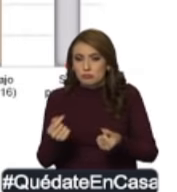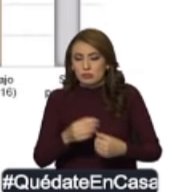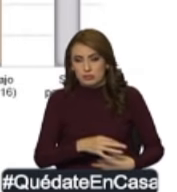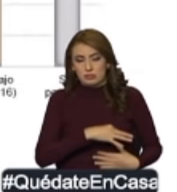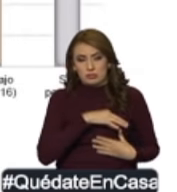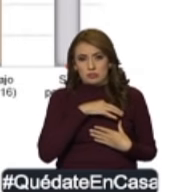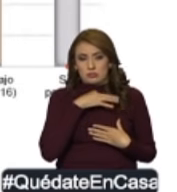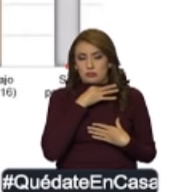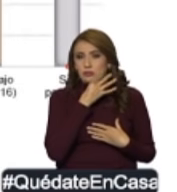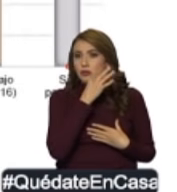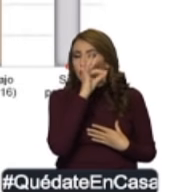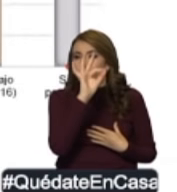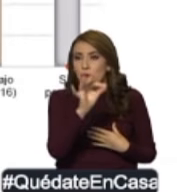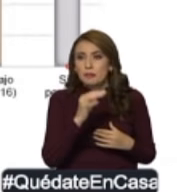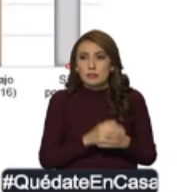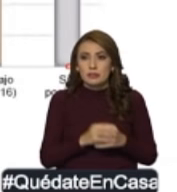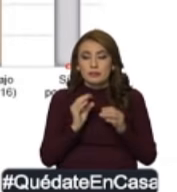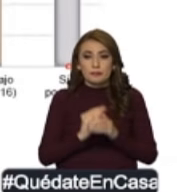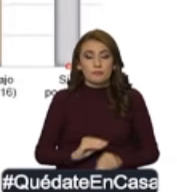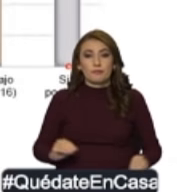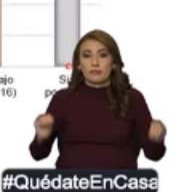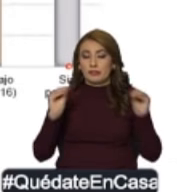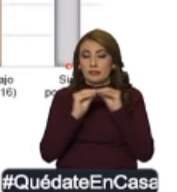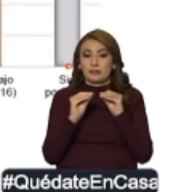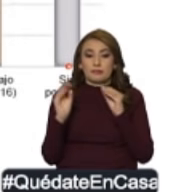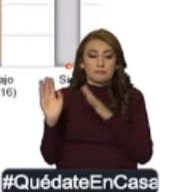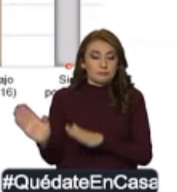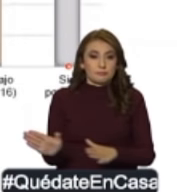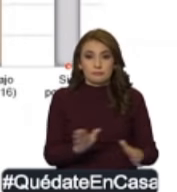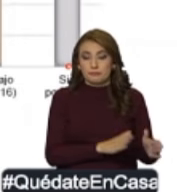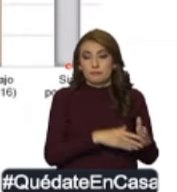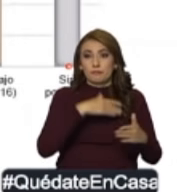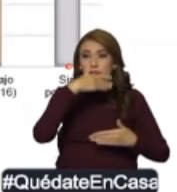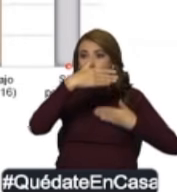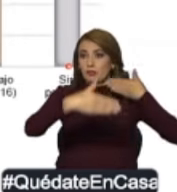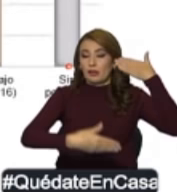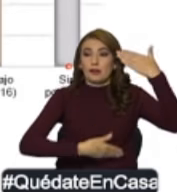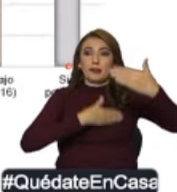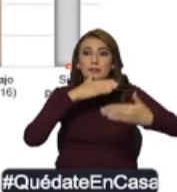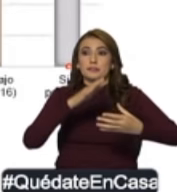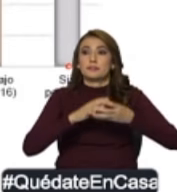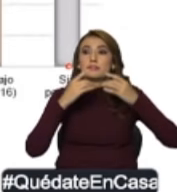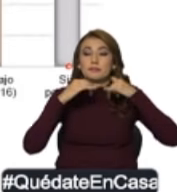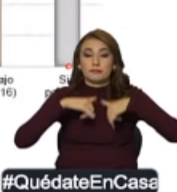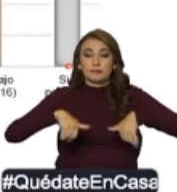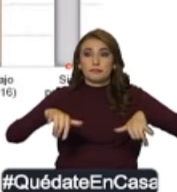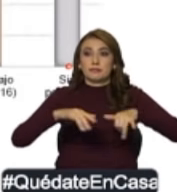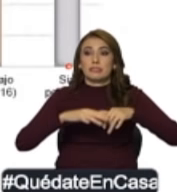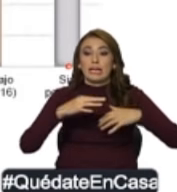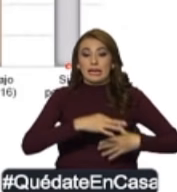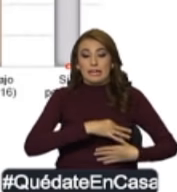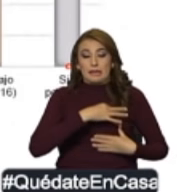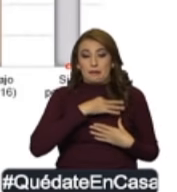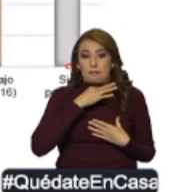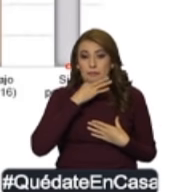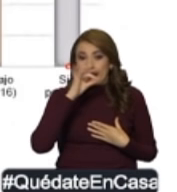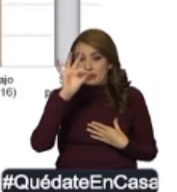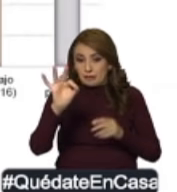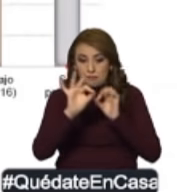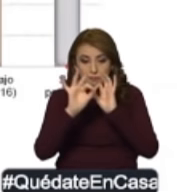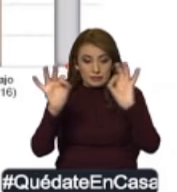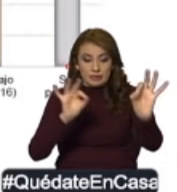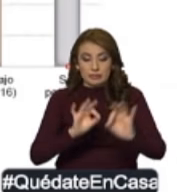COVID-19, la mayor parte de la población es susceptible y hay epidemias que están en cursos y brotes que